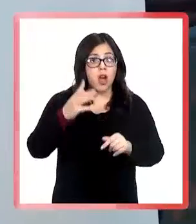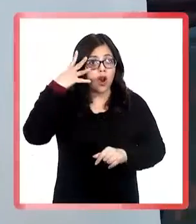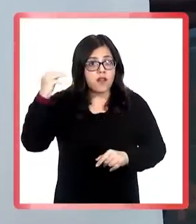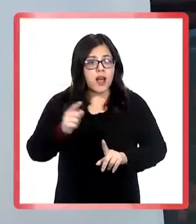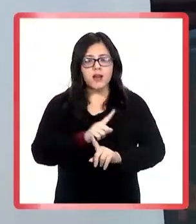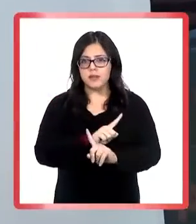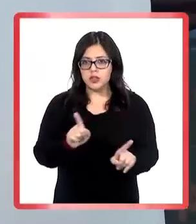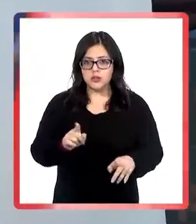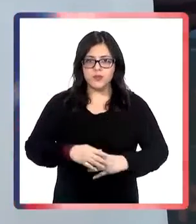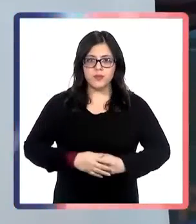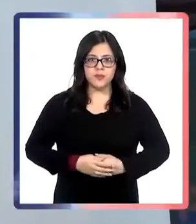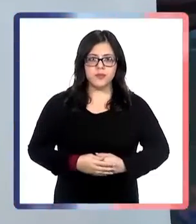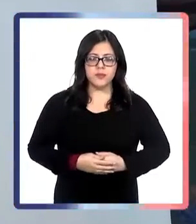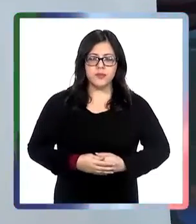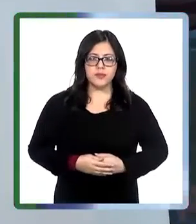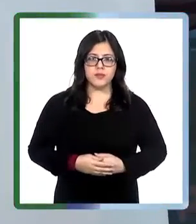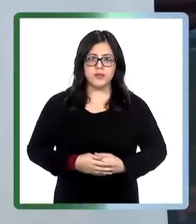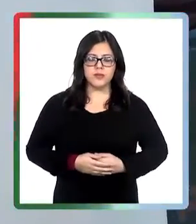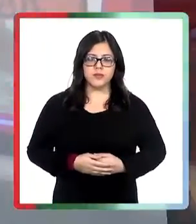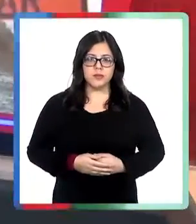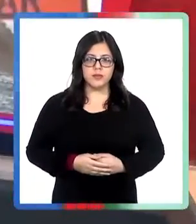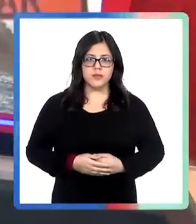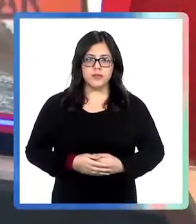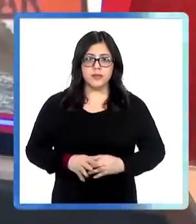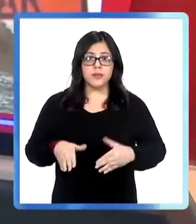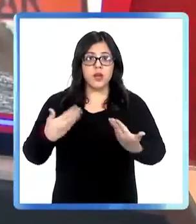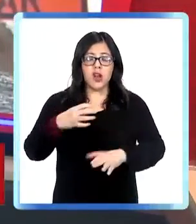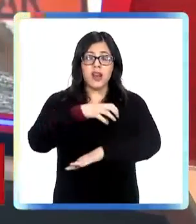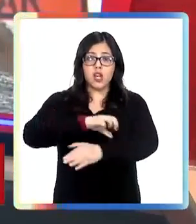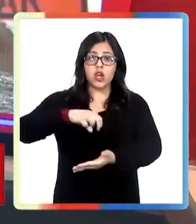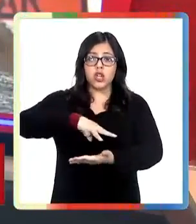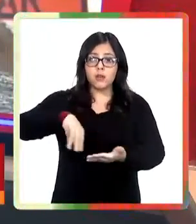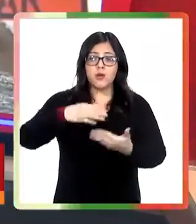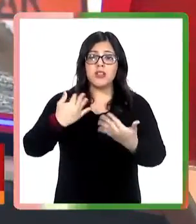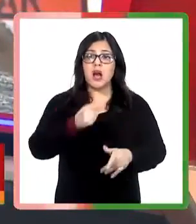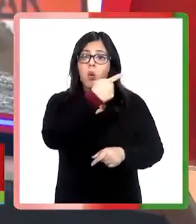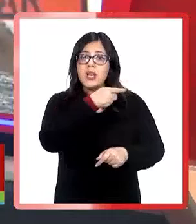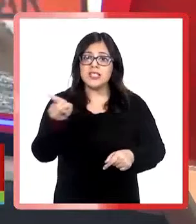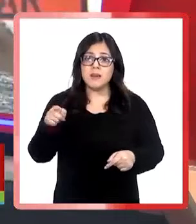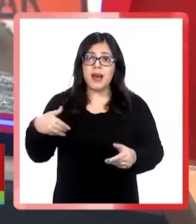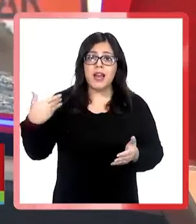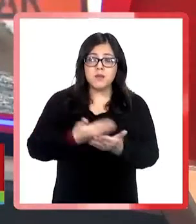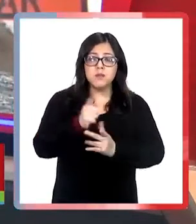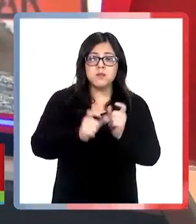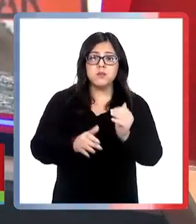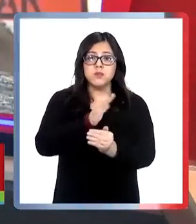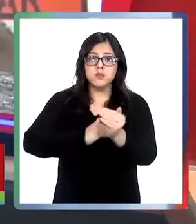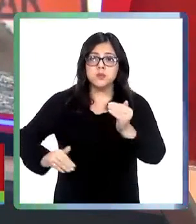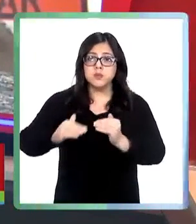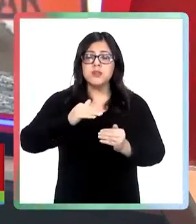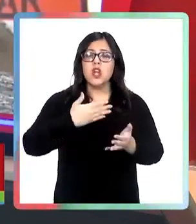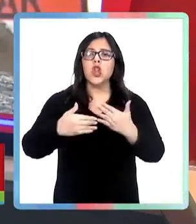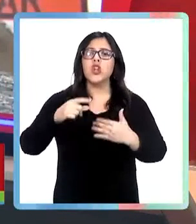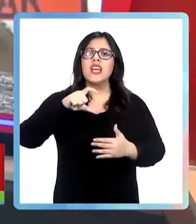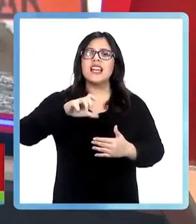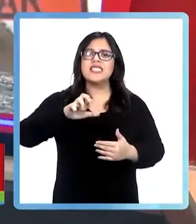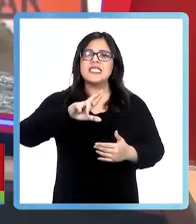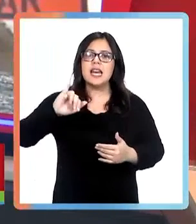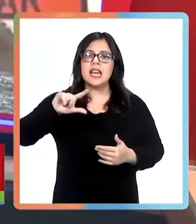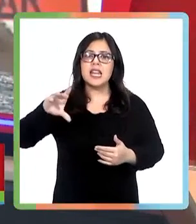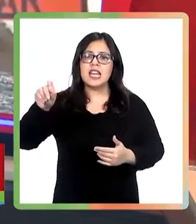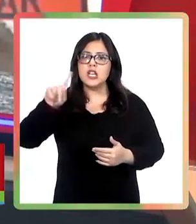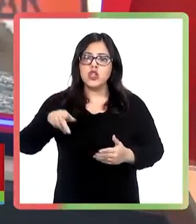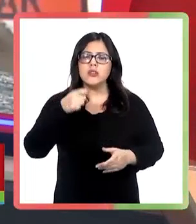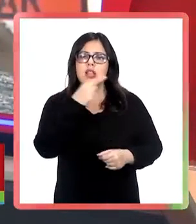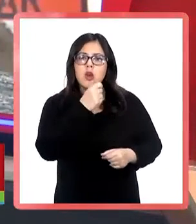lineamientos que no se deben dejar de lado. Nos vamos al Maule. Ha pasado una semana desde que los vecinos del sector Cerrillos